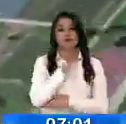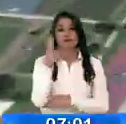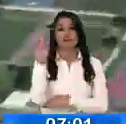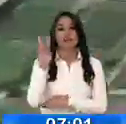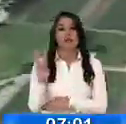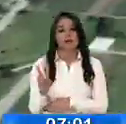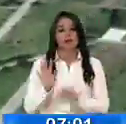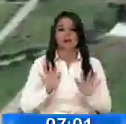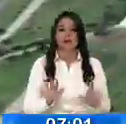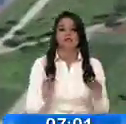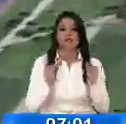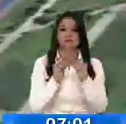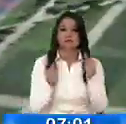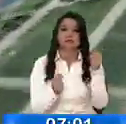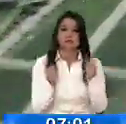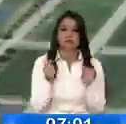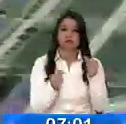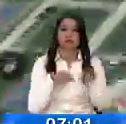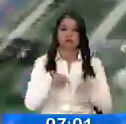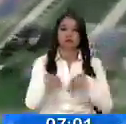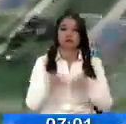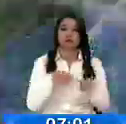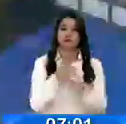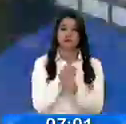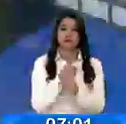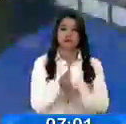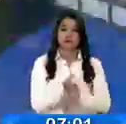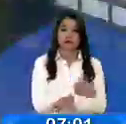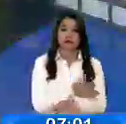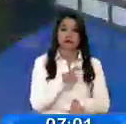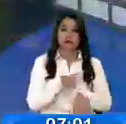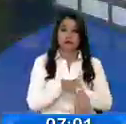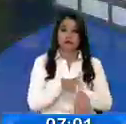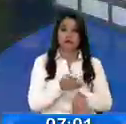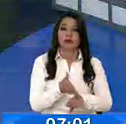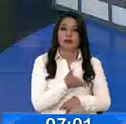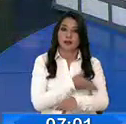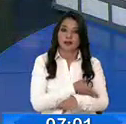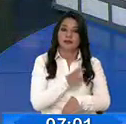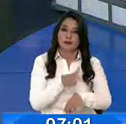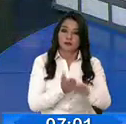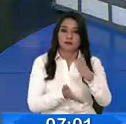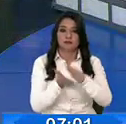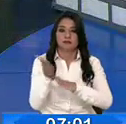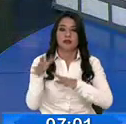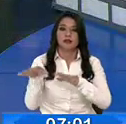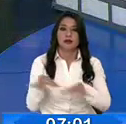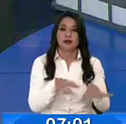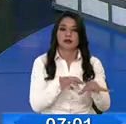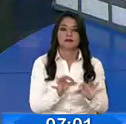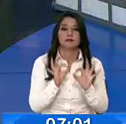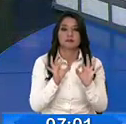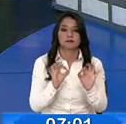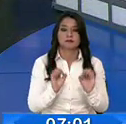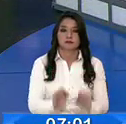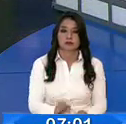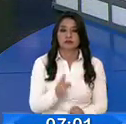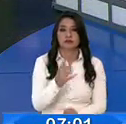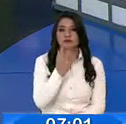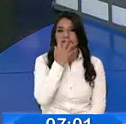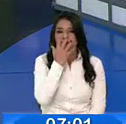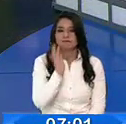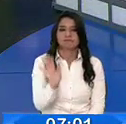siempre hay más carga vehicular por eso a salir con tiempito de su vivienda para que pueda llegar bien a sus actividades no se ponga mal